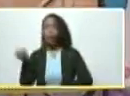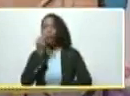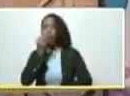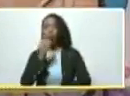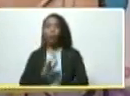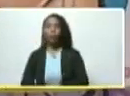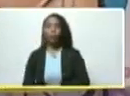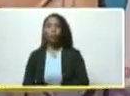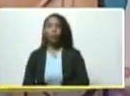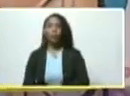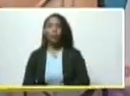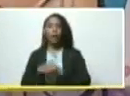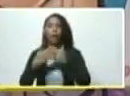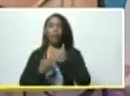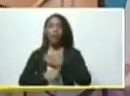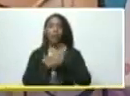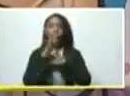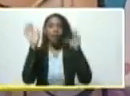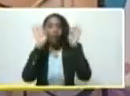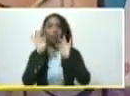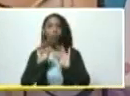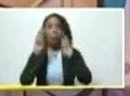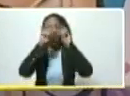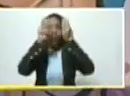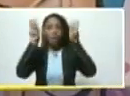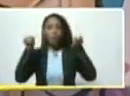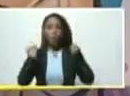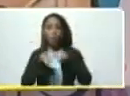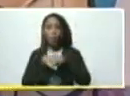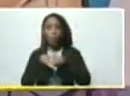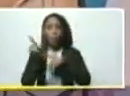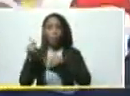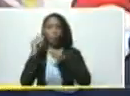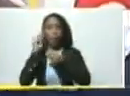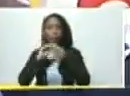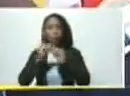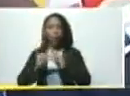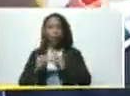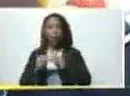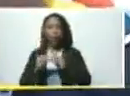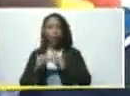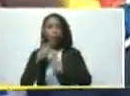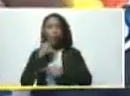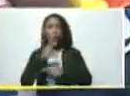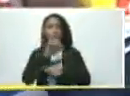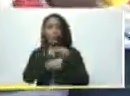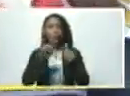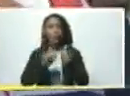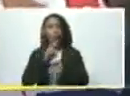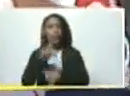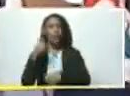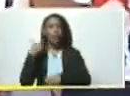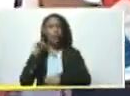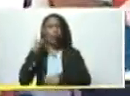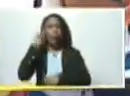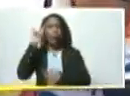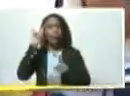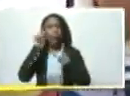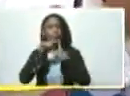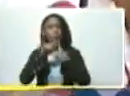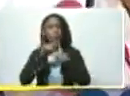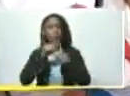alimentación y de avance metodológico para esa recuperación. Como lo dijo el vicepresidente, tenemos un método que